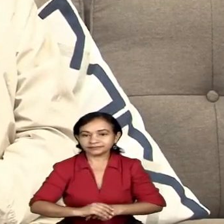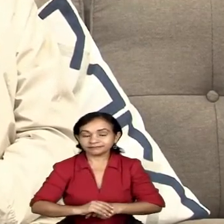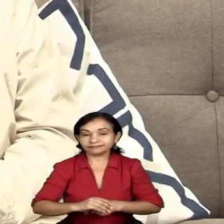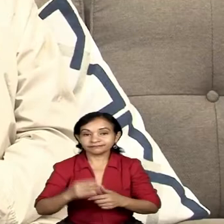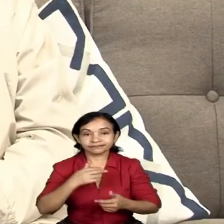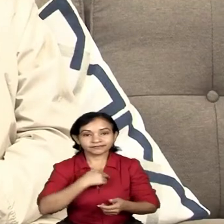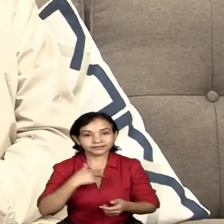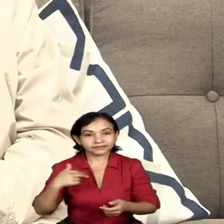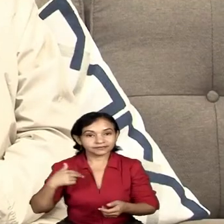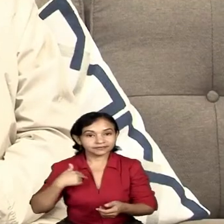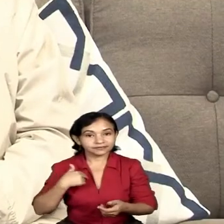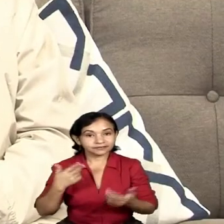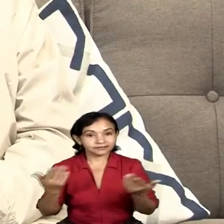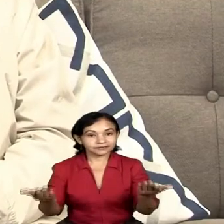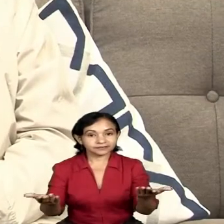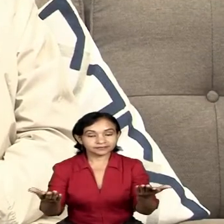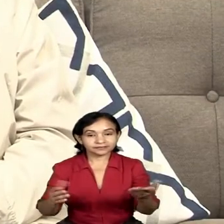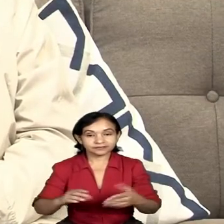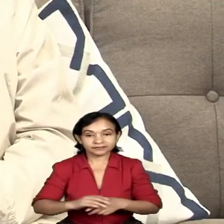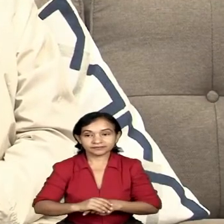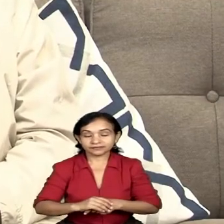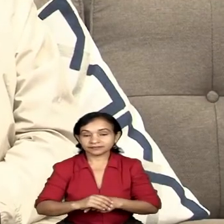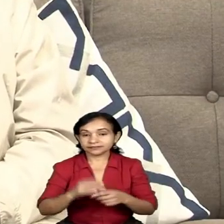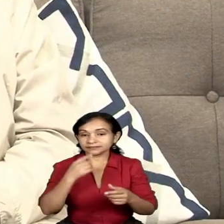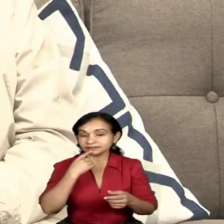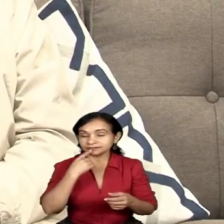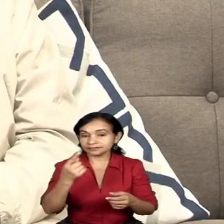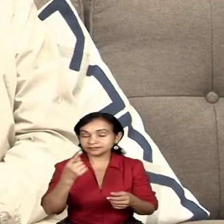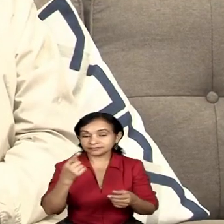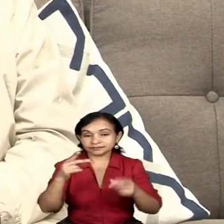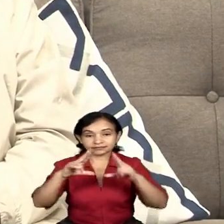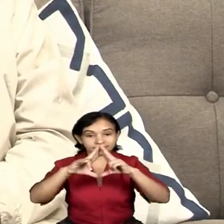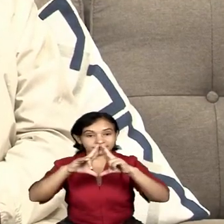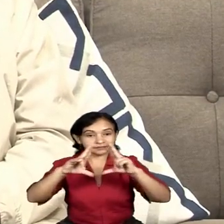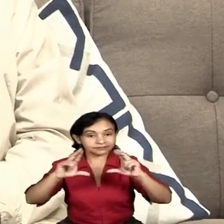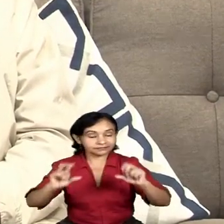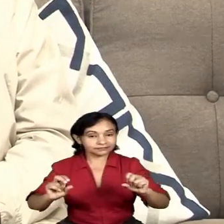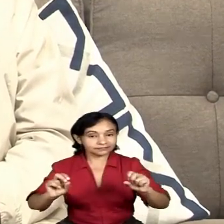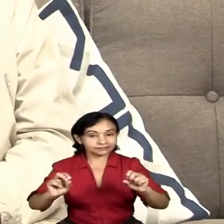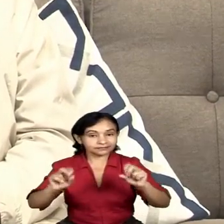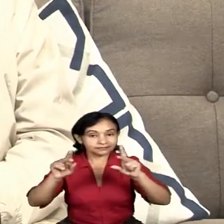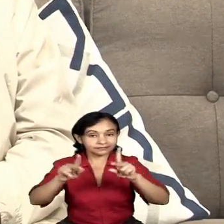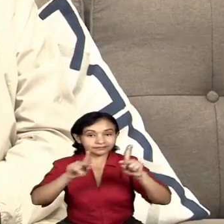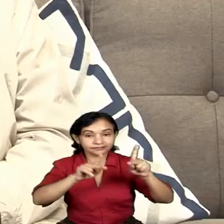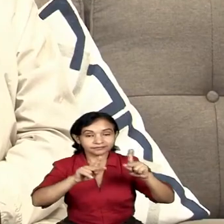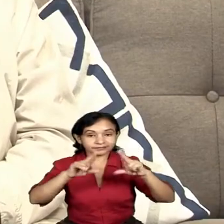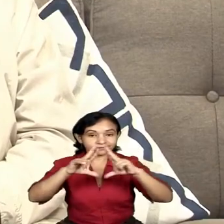acción y como decimos los nicaragüenses,